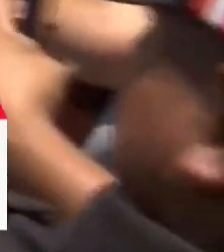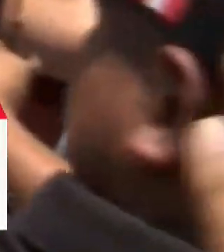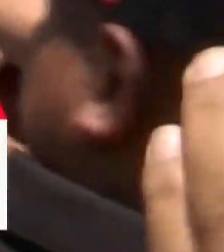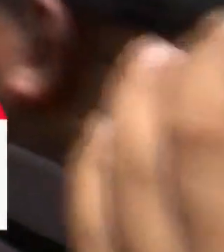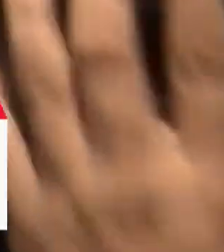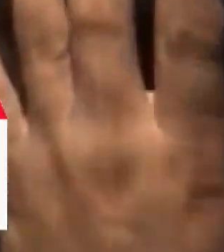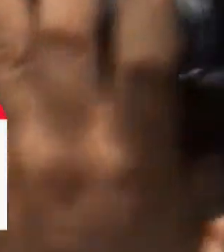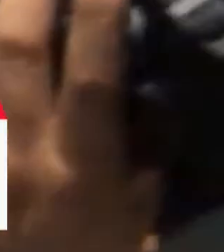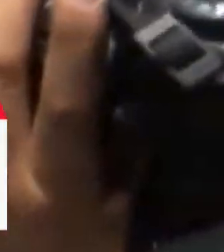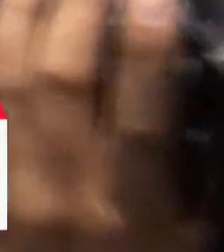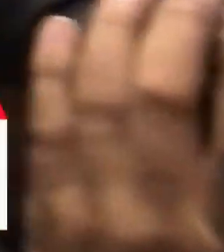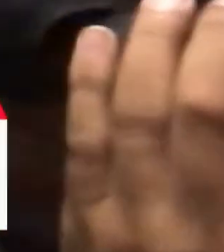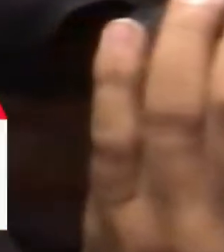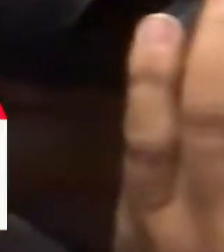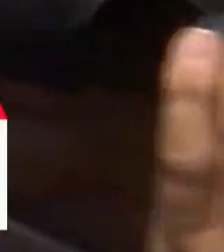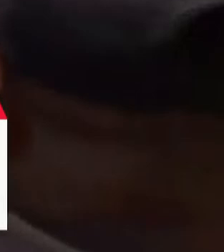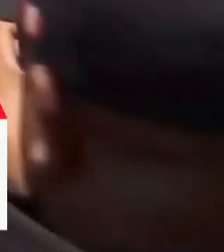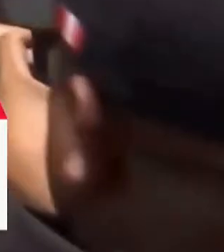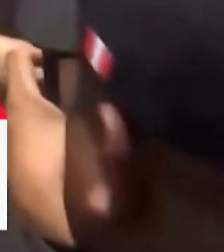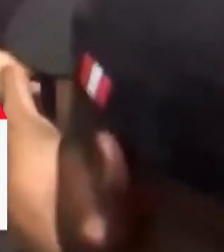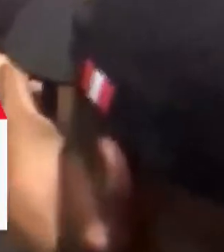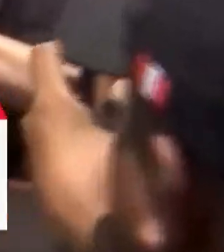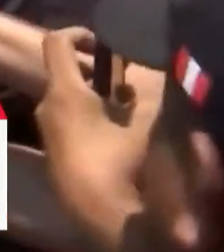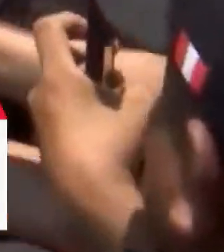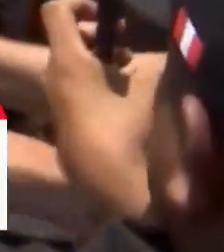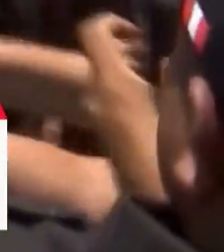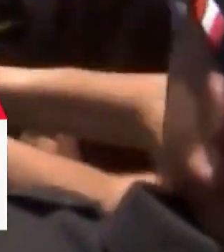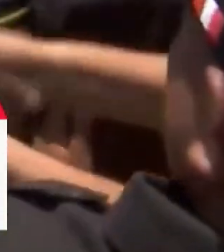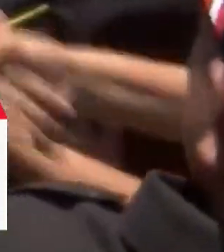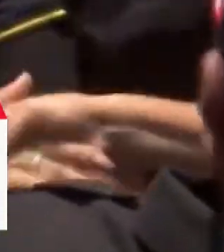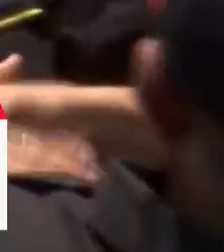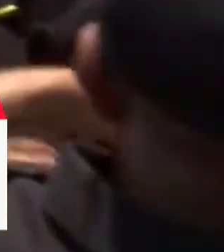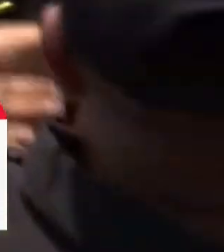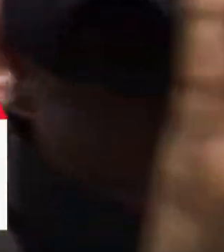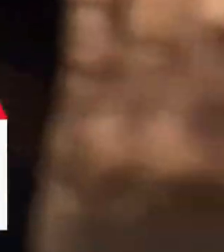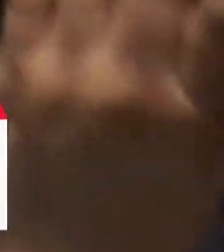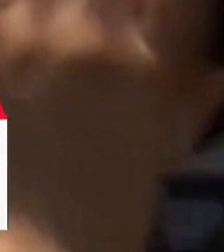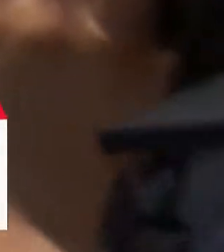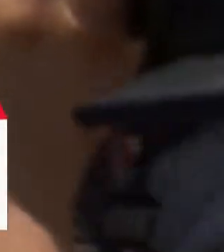en este día especial en imágenes podemos